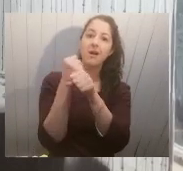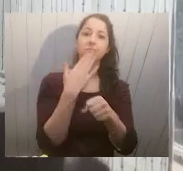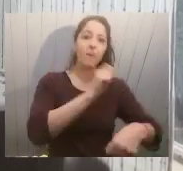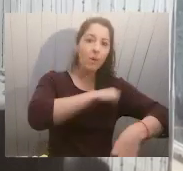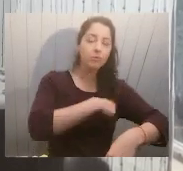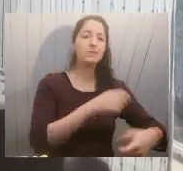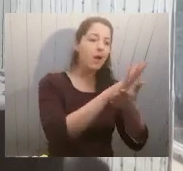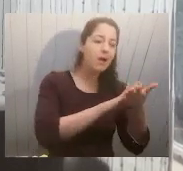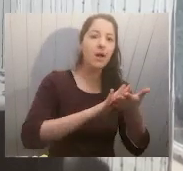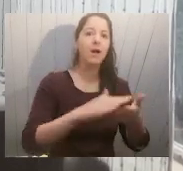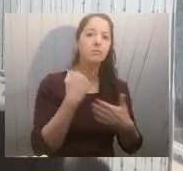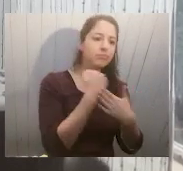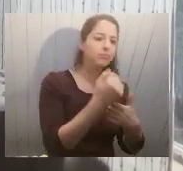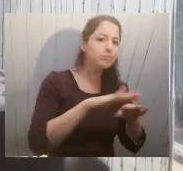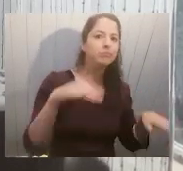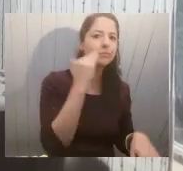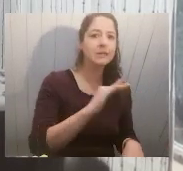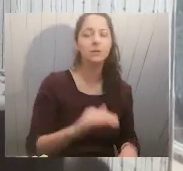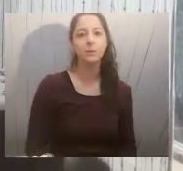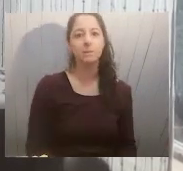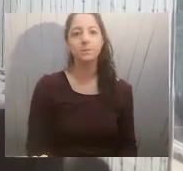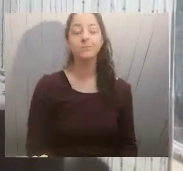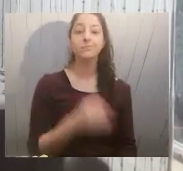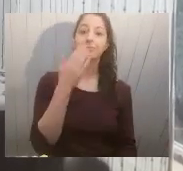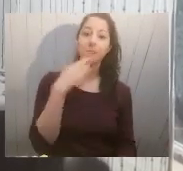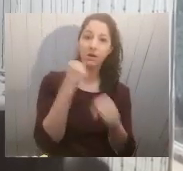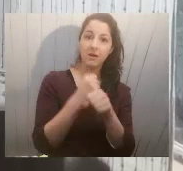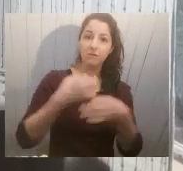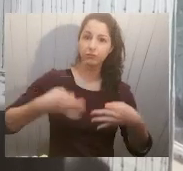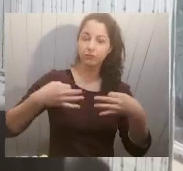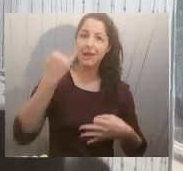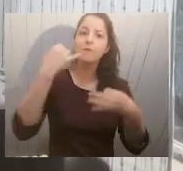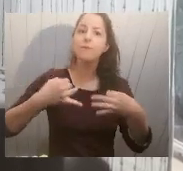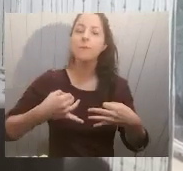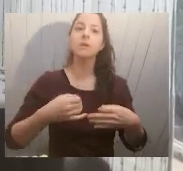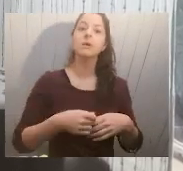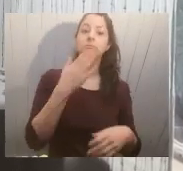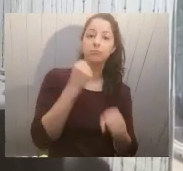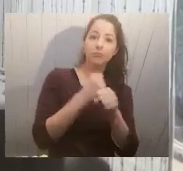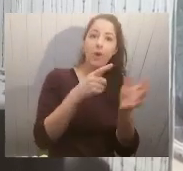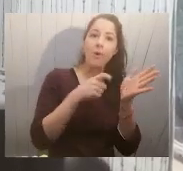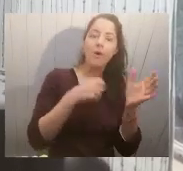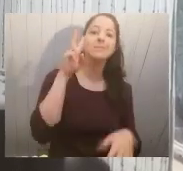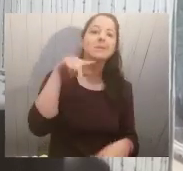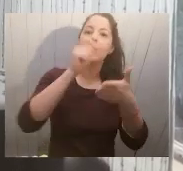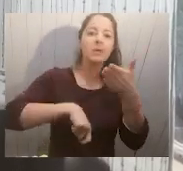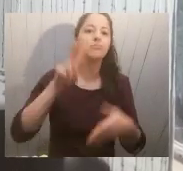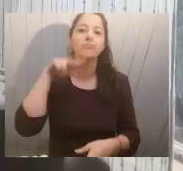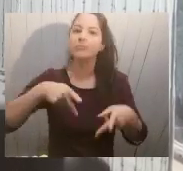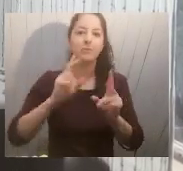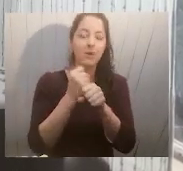y crían. A las trabajadoras informales, ambulantes y honorarias, sin contratos ni derechos